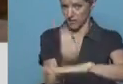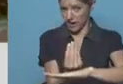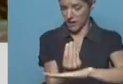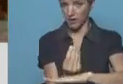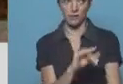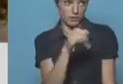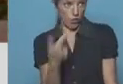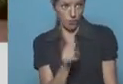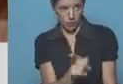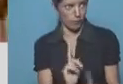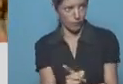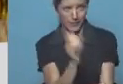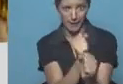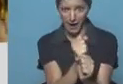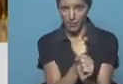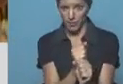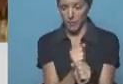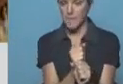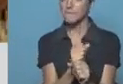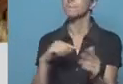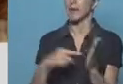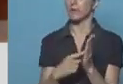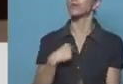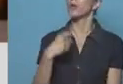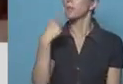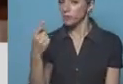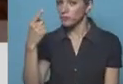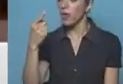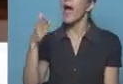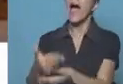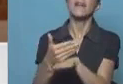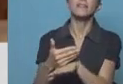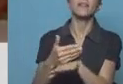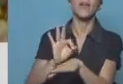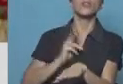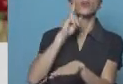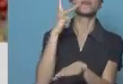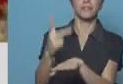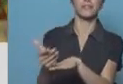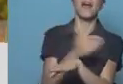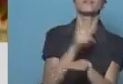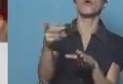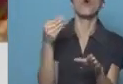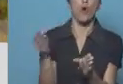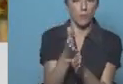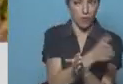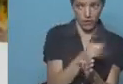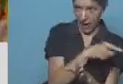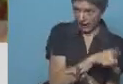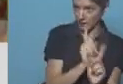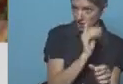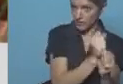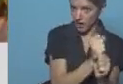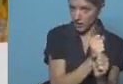seguir trabajando siempre, gane quien gane. Ahora digo, María, ¿cómo estabas antes del 2003? Porque siempre trabajaste. ¿No trabajabas en los